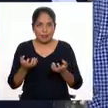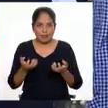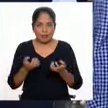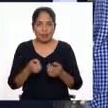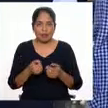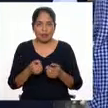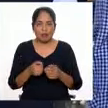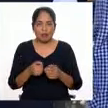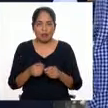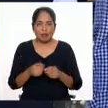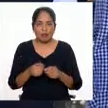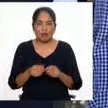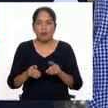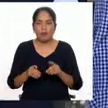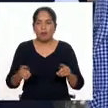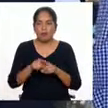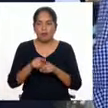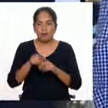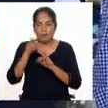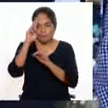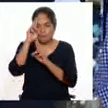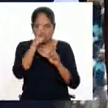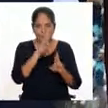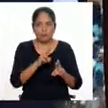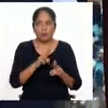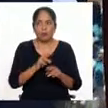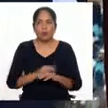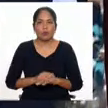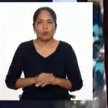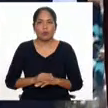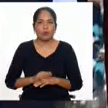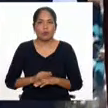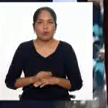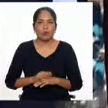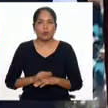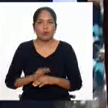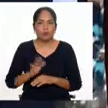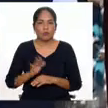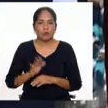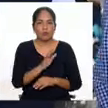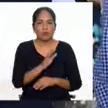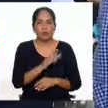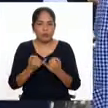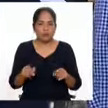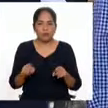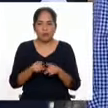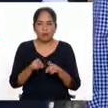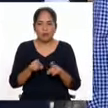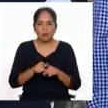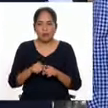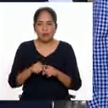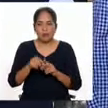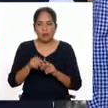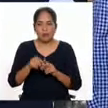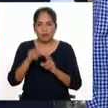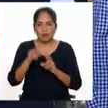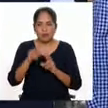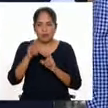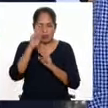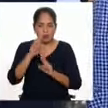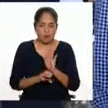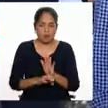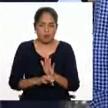por un gobierno que respeta la institucionalidad, por un gobierno que respeta la